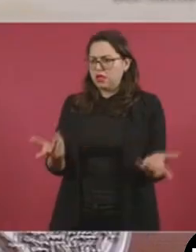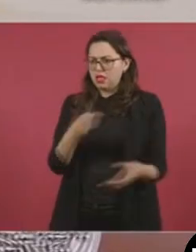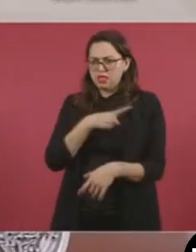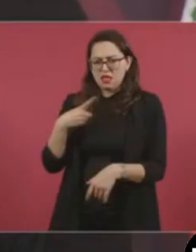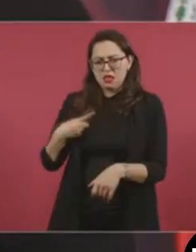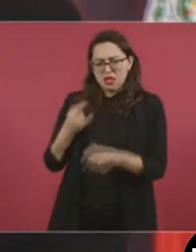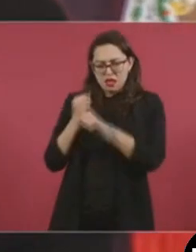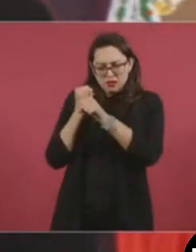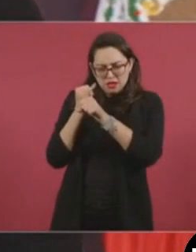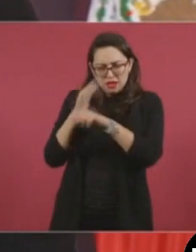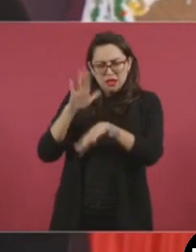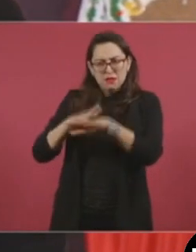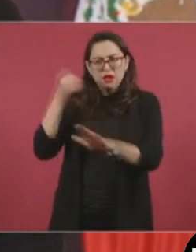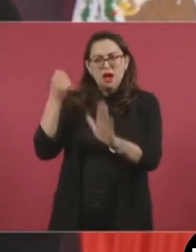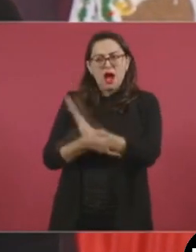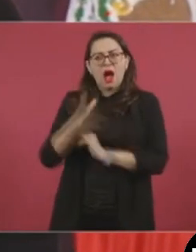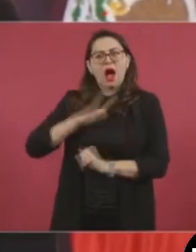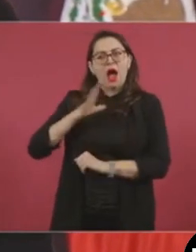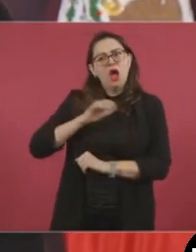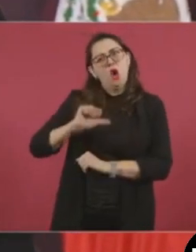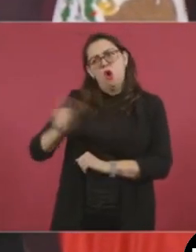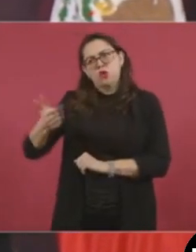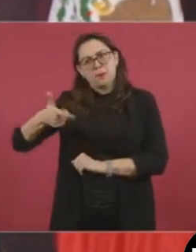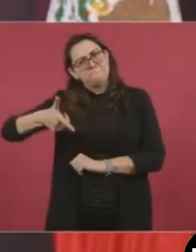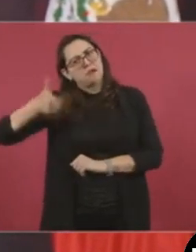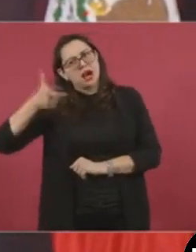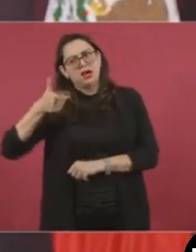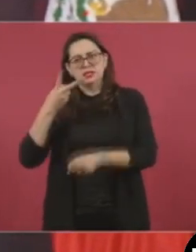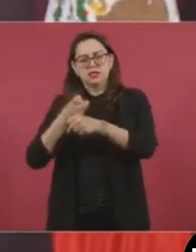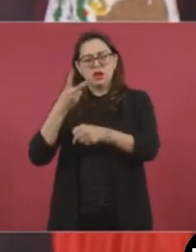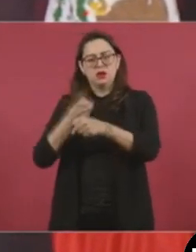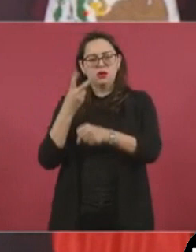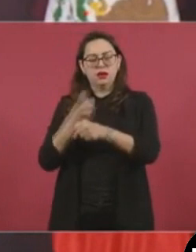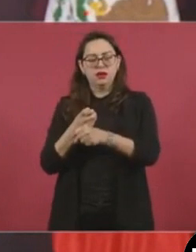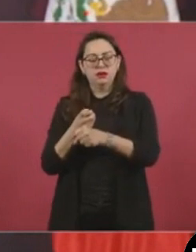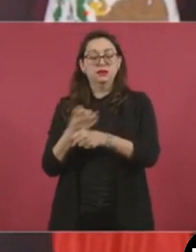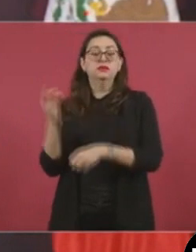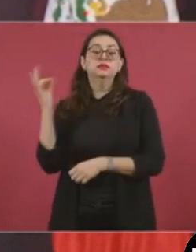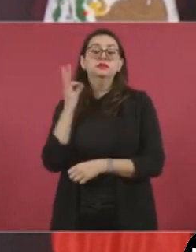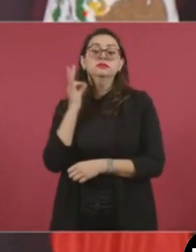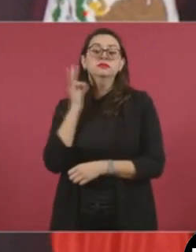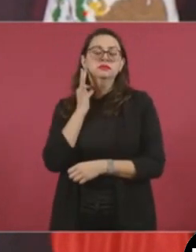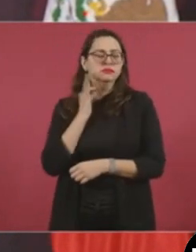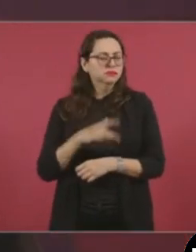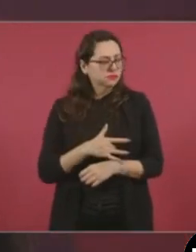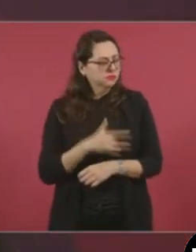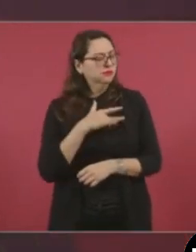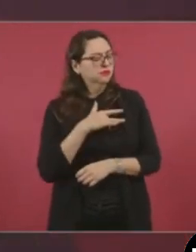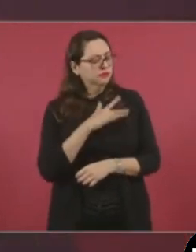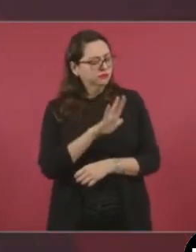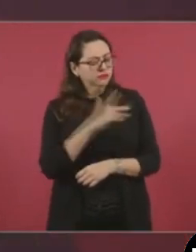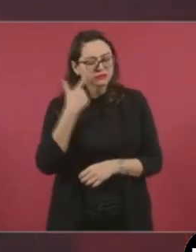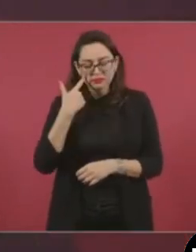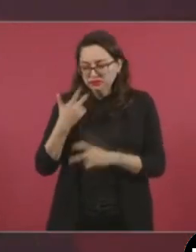indague sobre el segundo tirador. Y la Fiscalía inicia una investigación